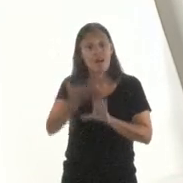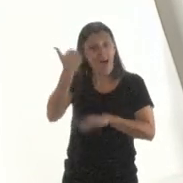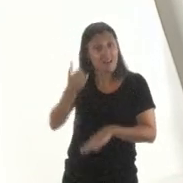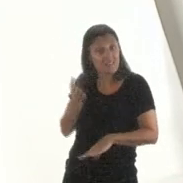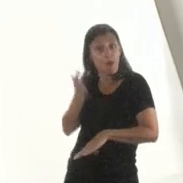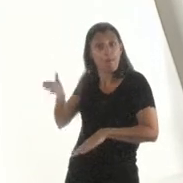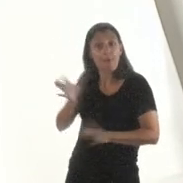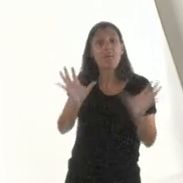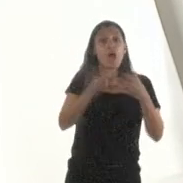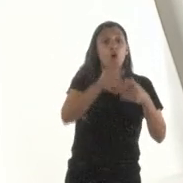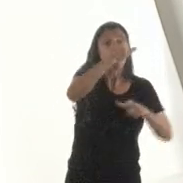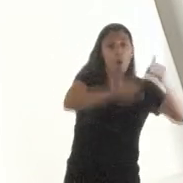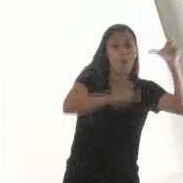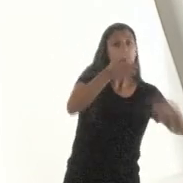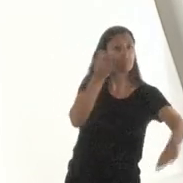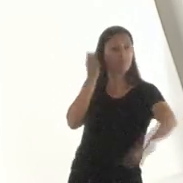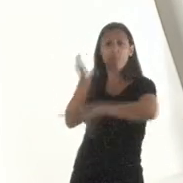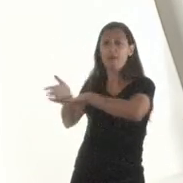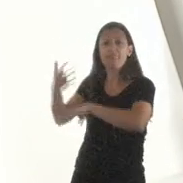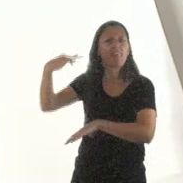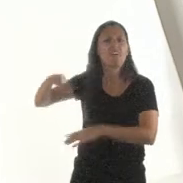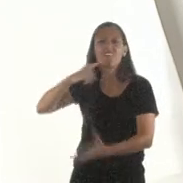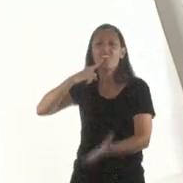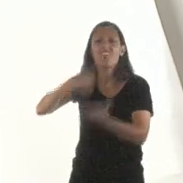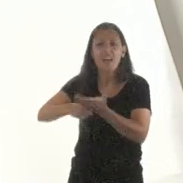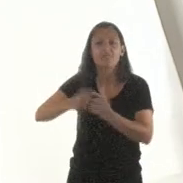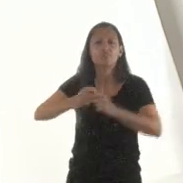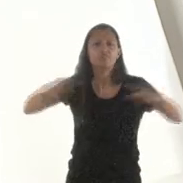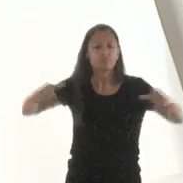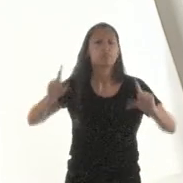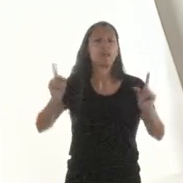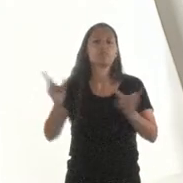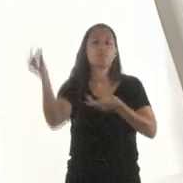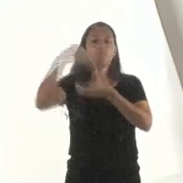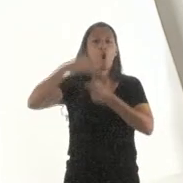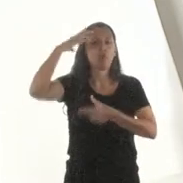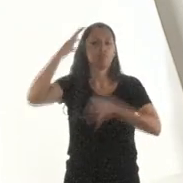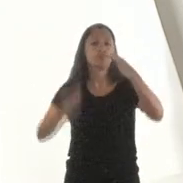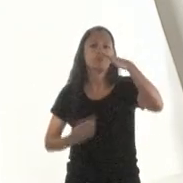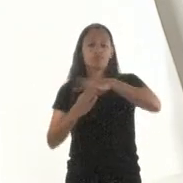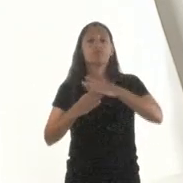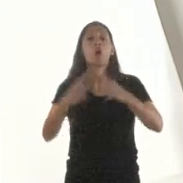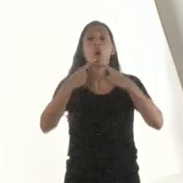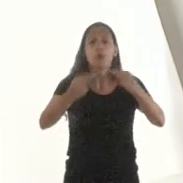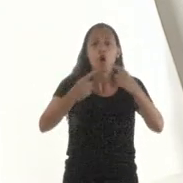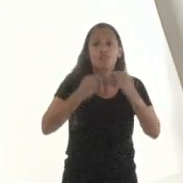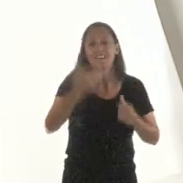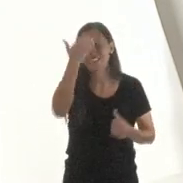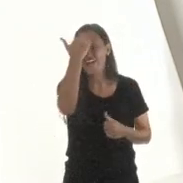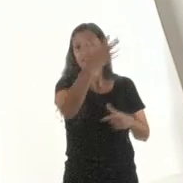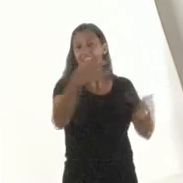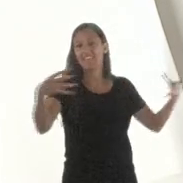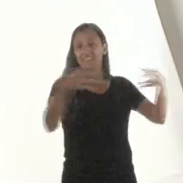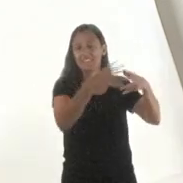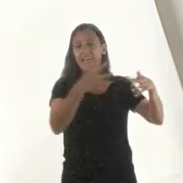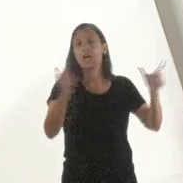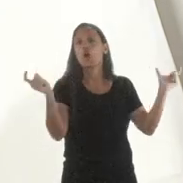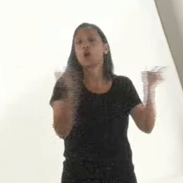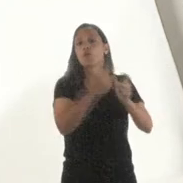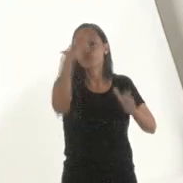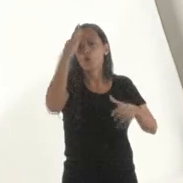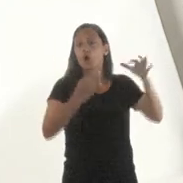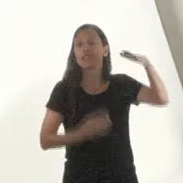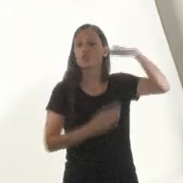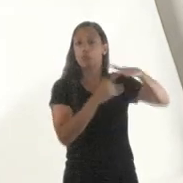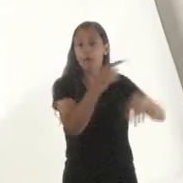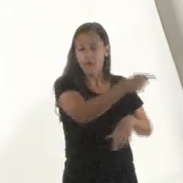una movilización que se hizo justamente frente a la Corte, en protesta y frente a la Corte. Y por otro lado, hay